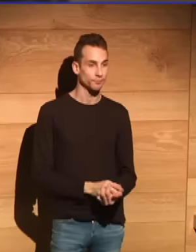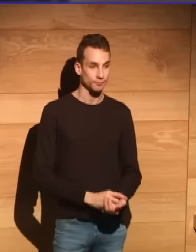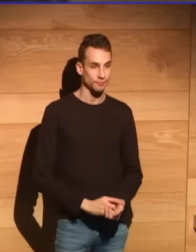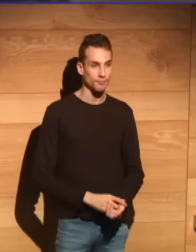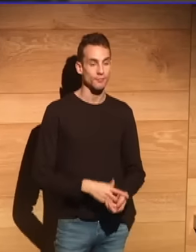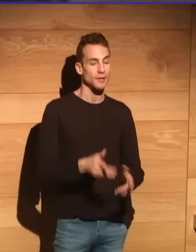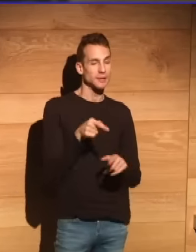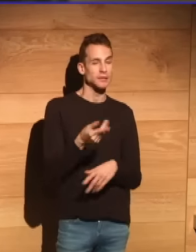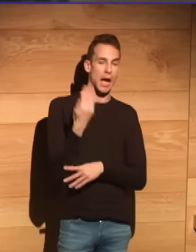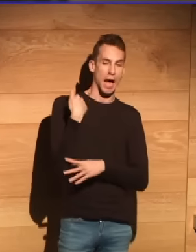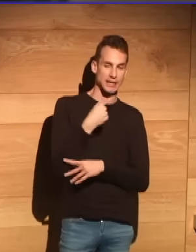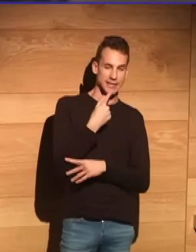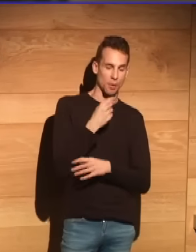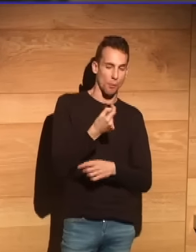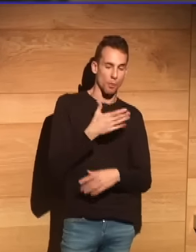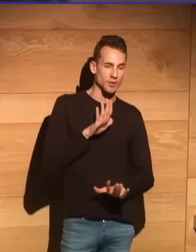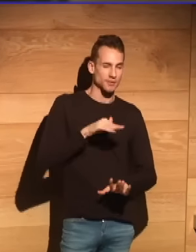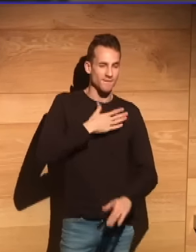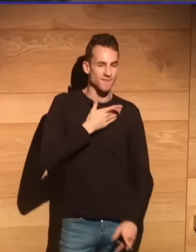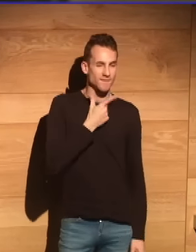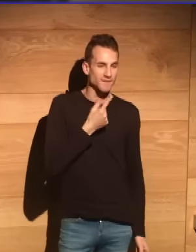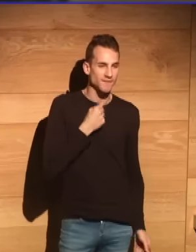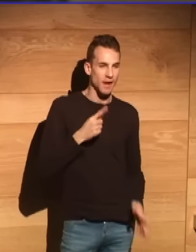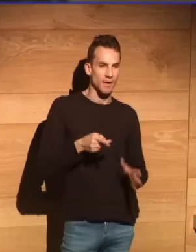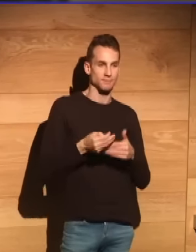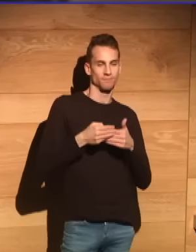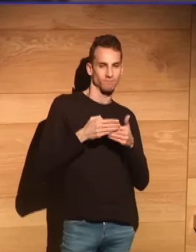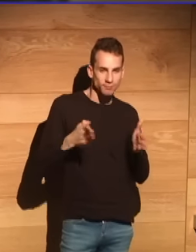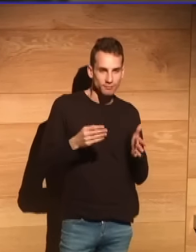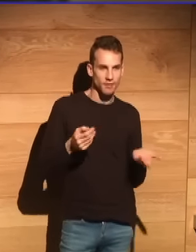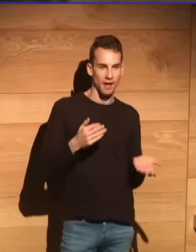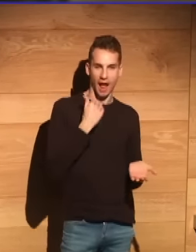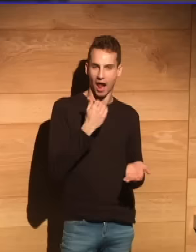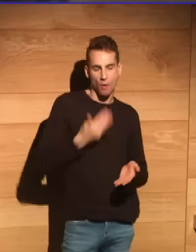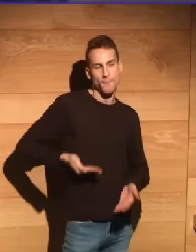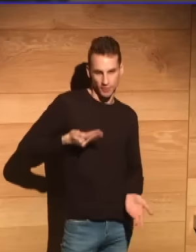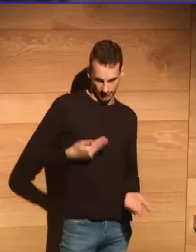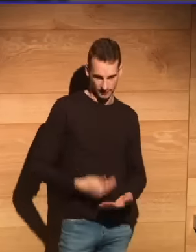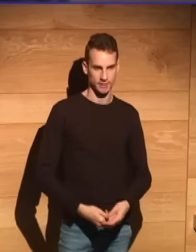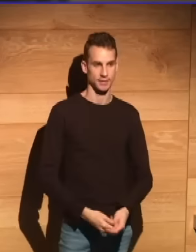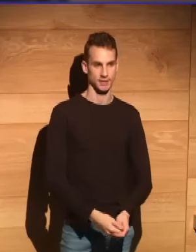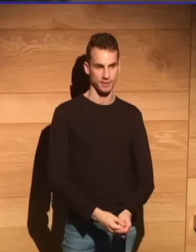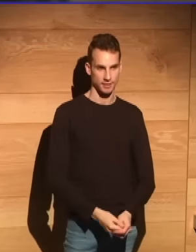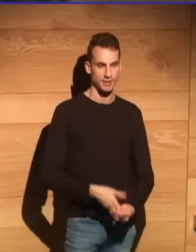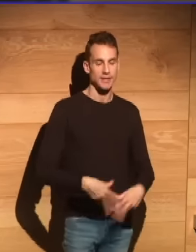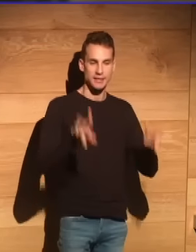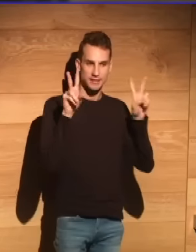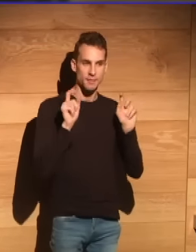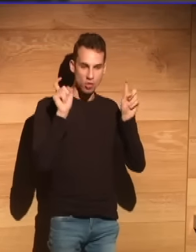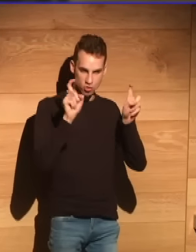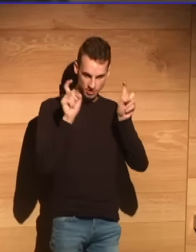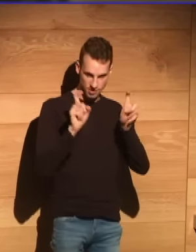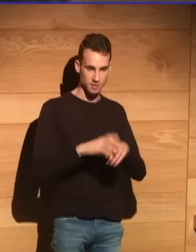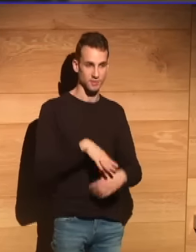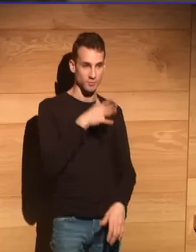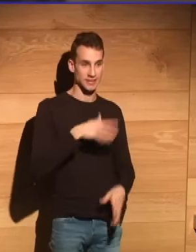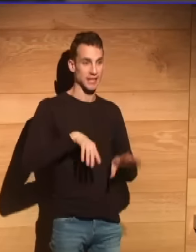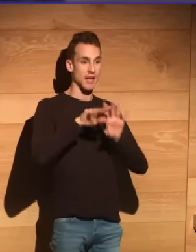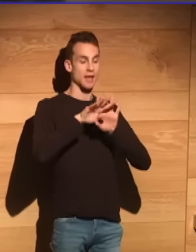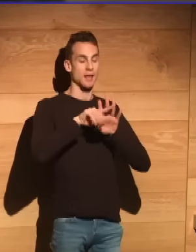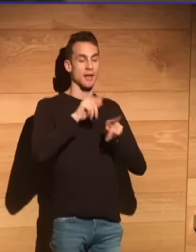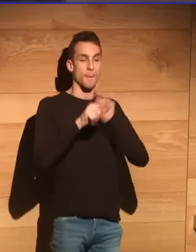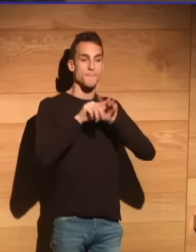lo mencionabas un poco, pero me gustaría ya abrir un capítulo que me parece fundamental, y es el de la educación, porque la pandemia ha puesto